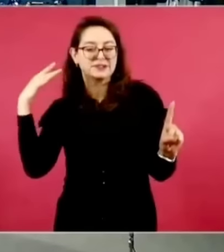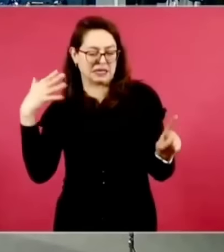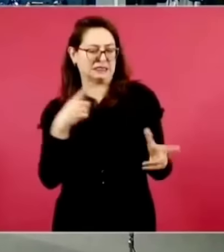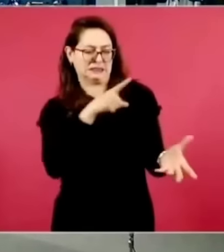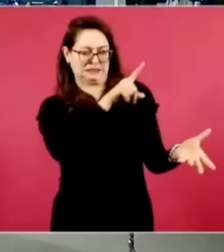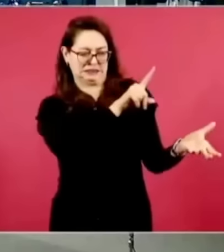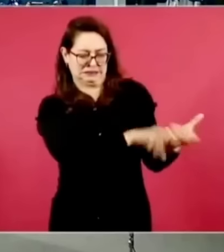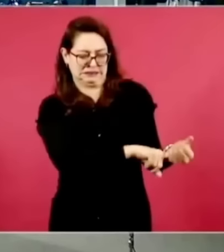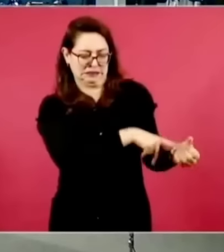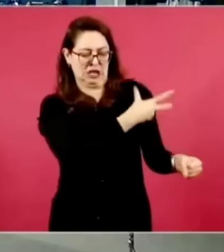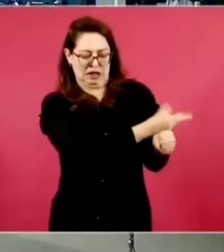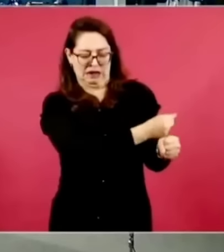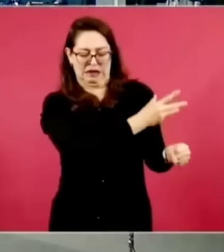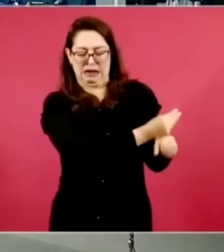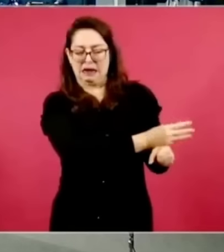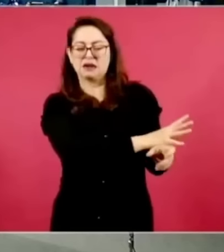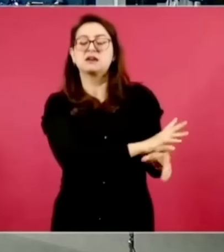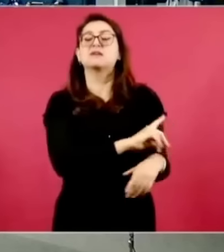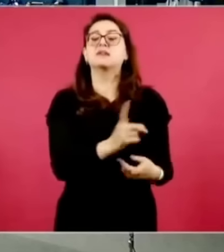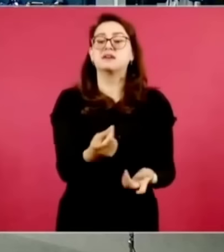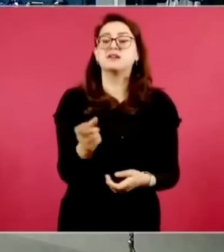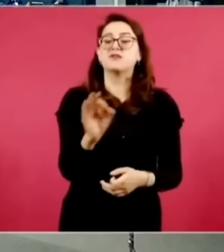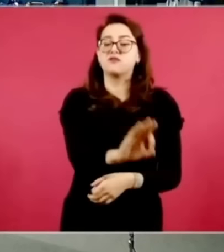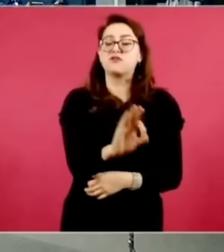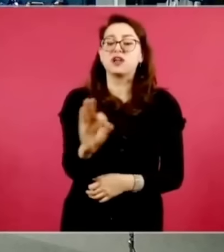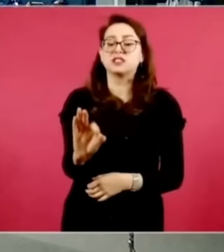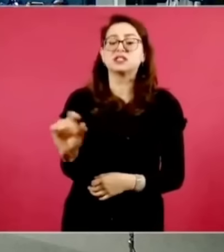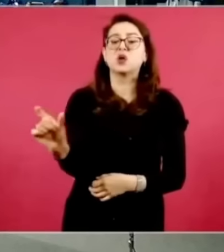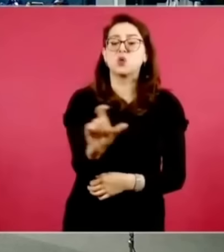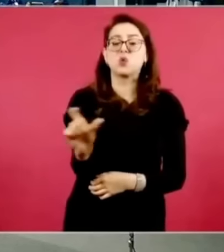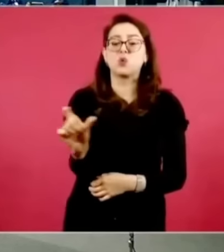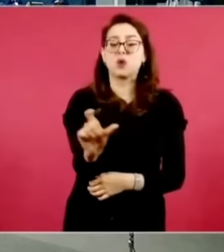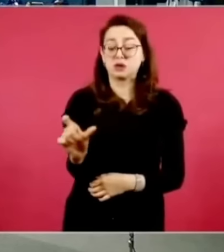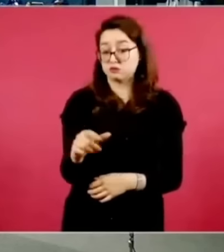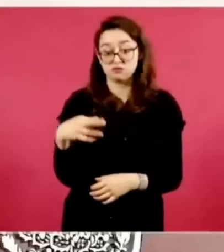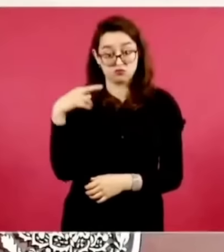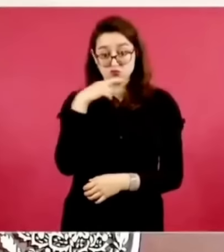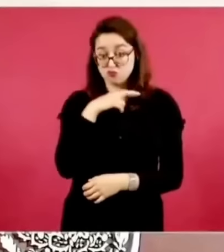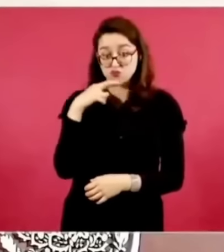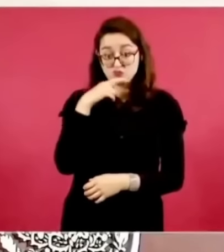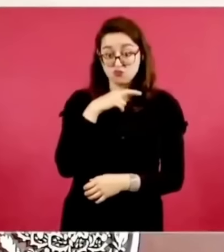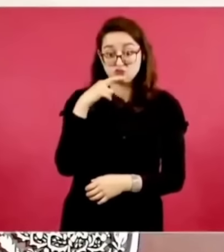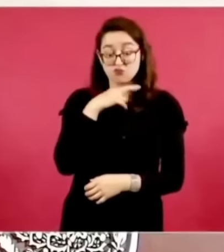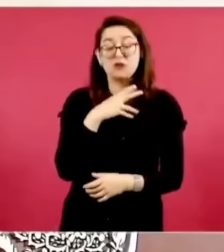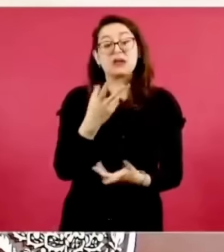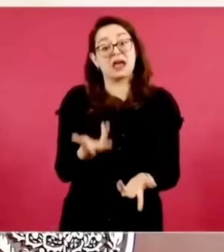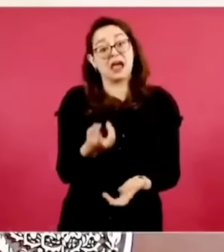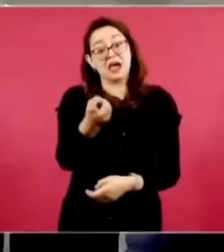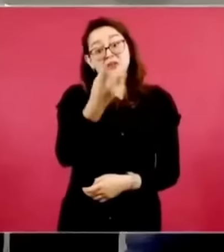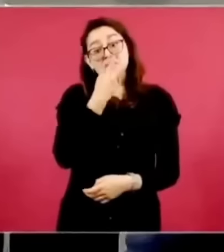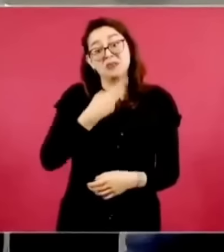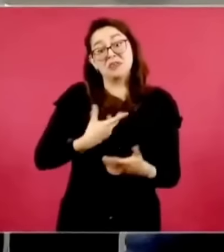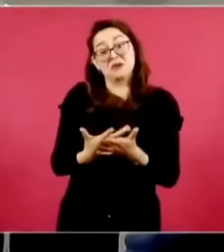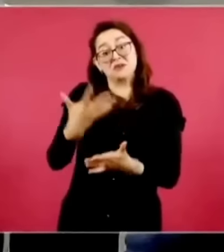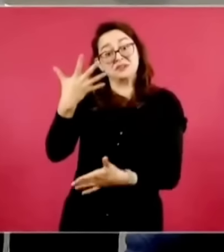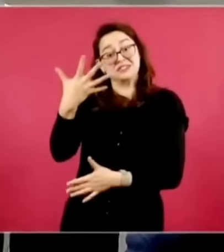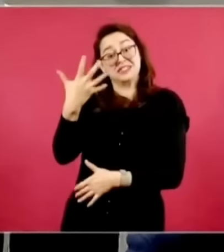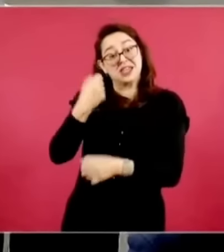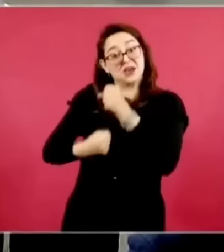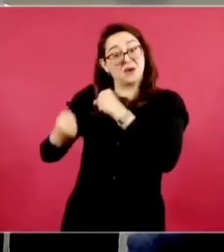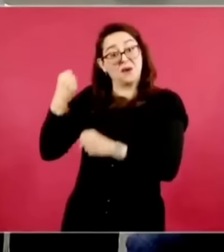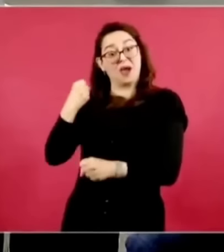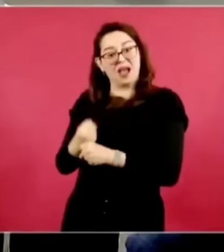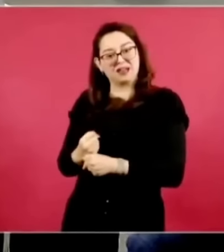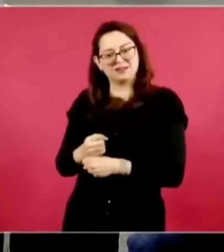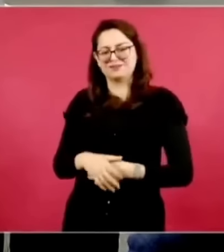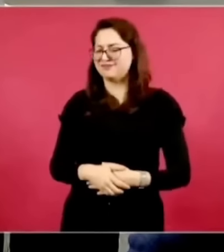escucha señor presidente cuá cree que podríamos este lo más eso me dijo cuando empezó su administración no pero ahora de